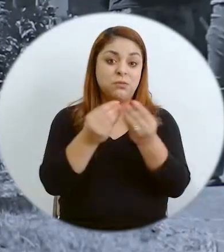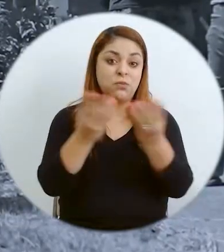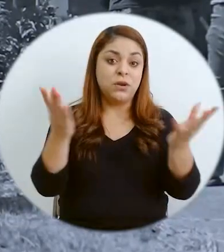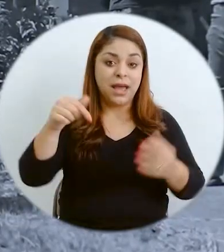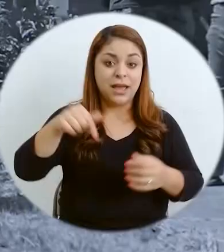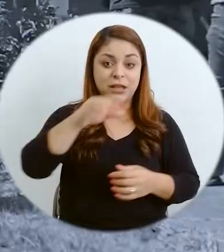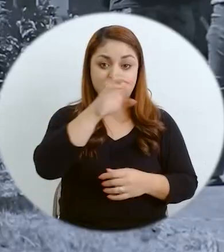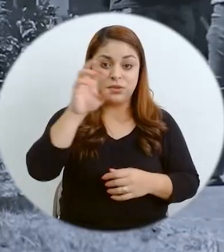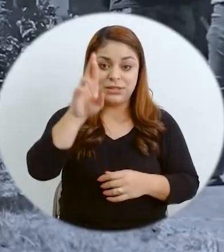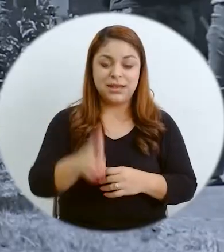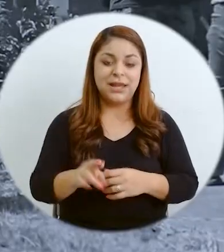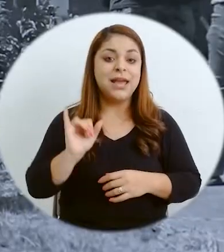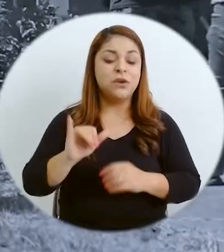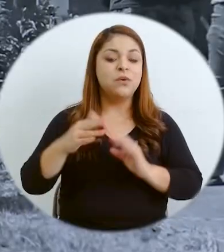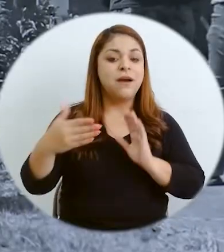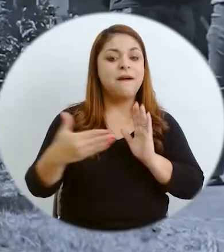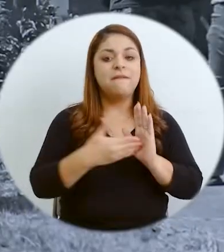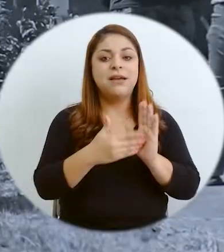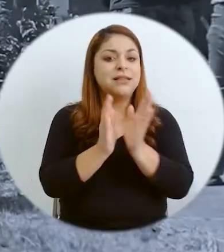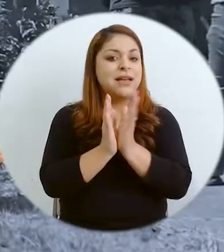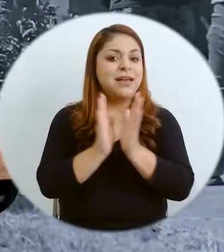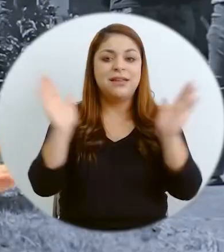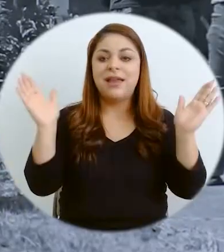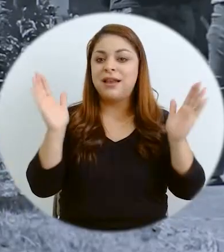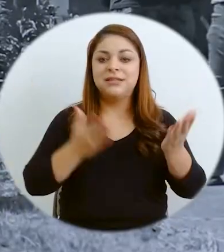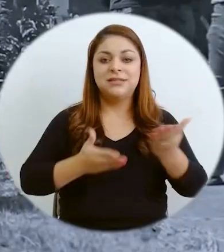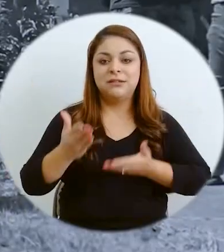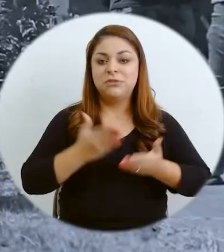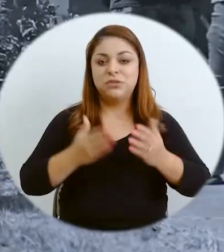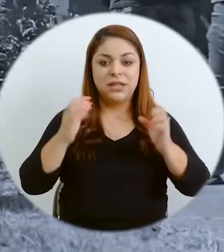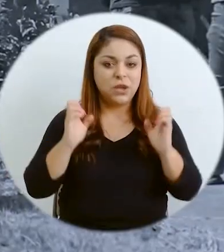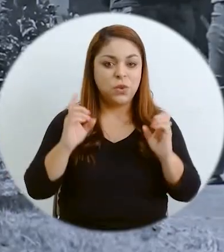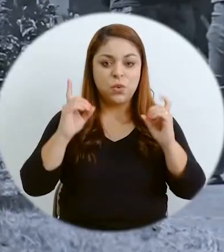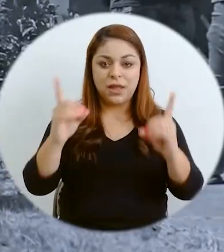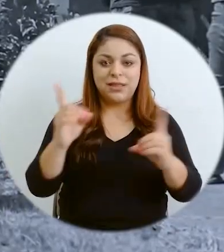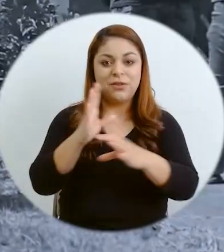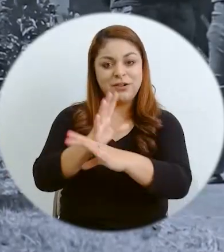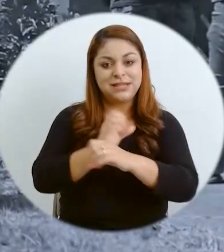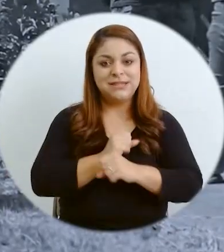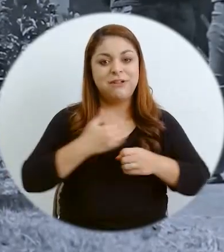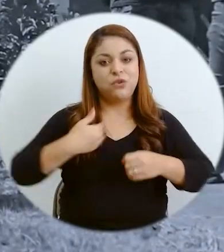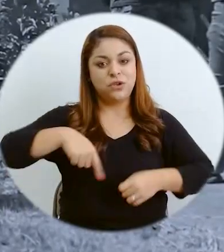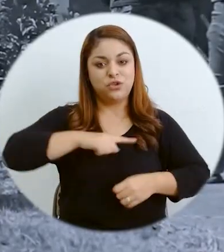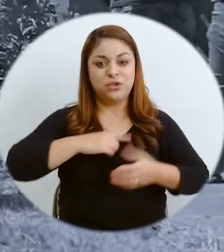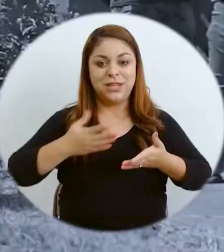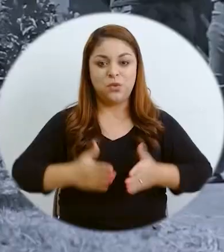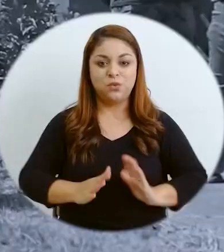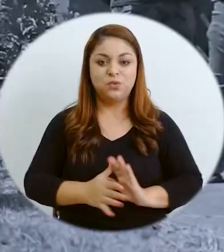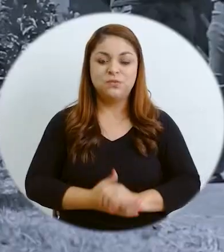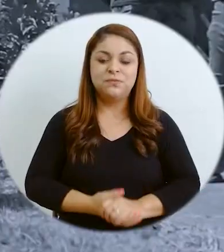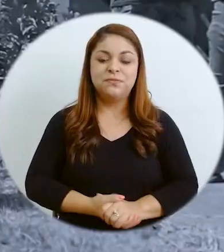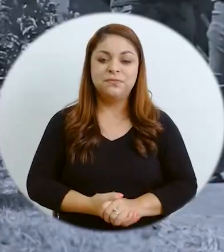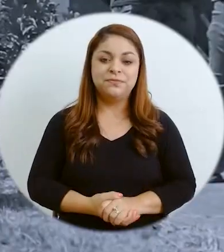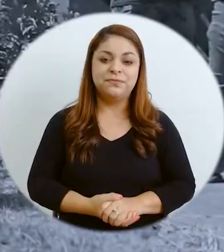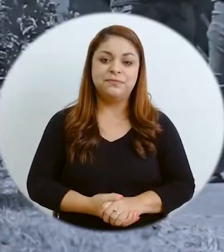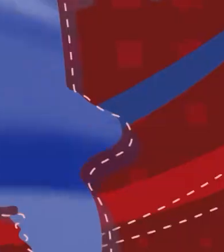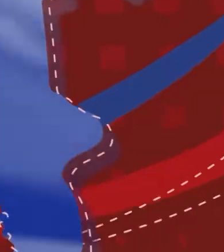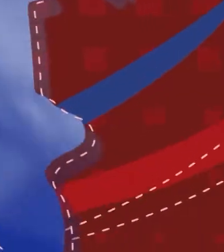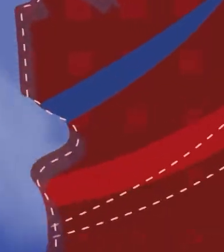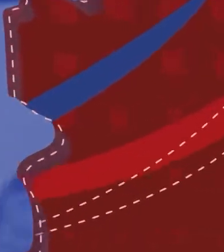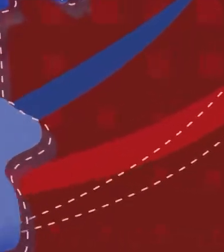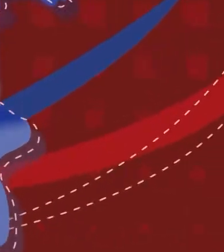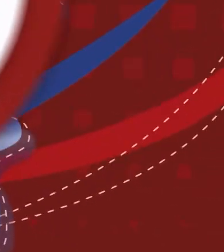educación pública en Costa Rica, y cómo esto pues afecta en forma general los servicios educativos que reciben nuestros hijos e hijas.